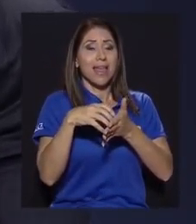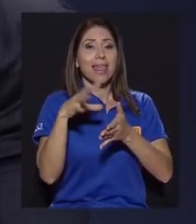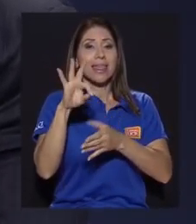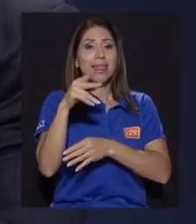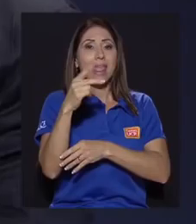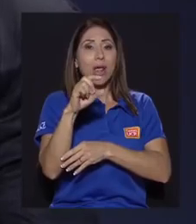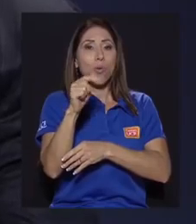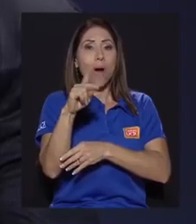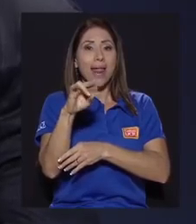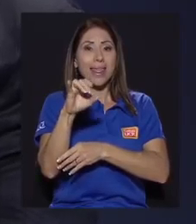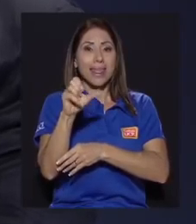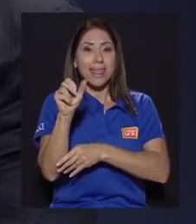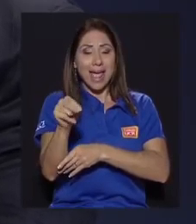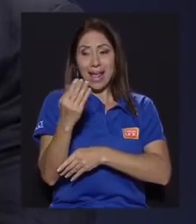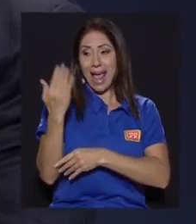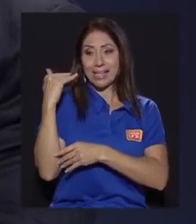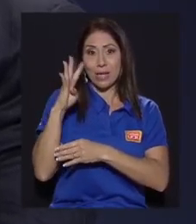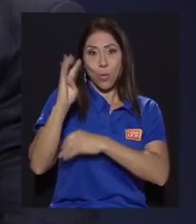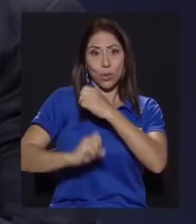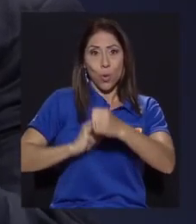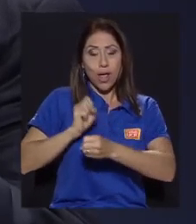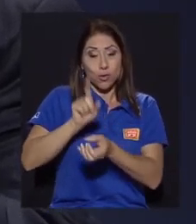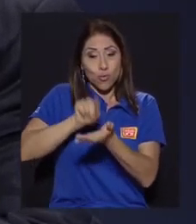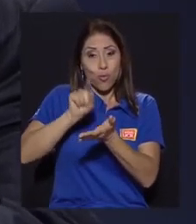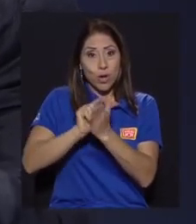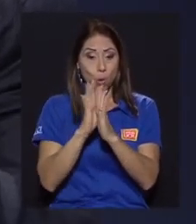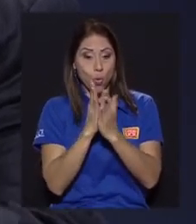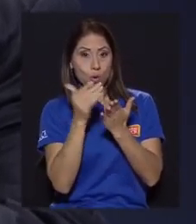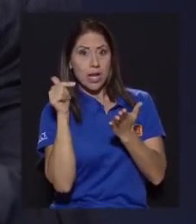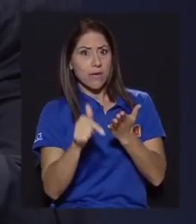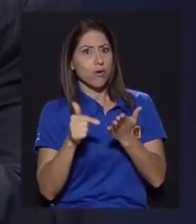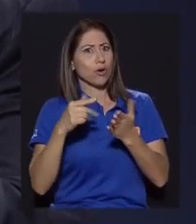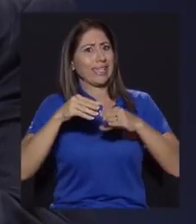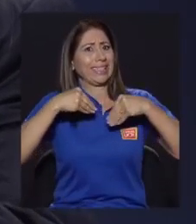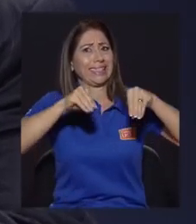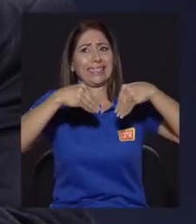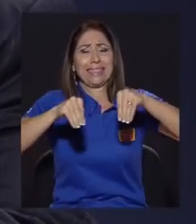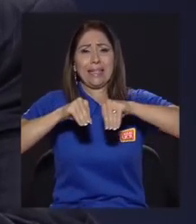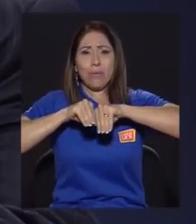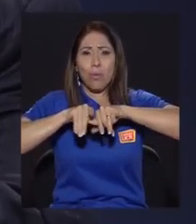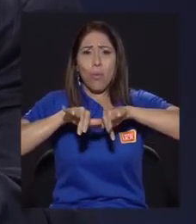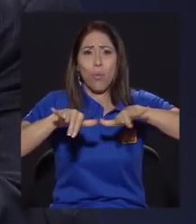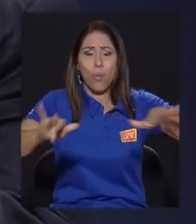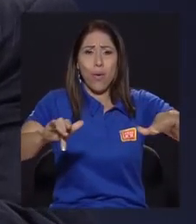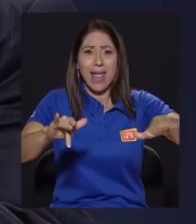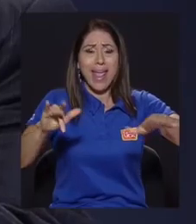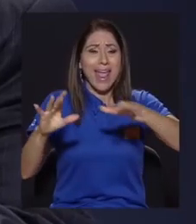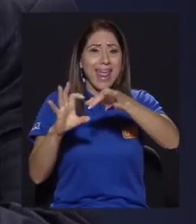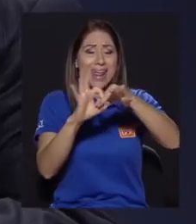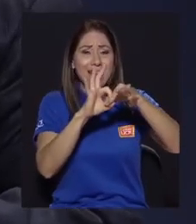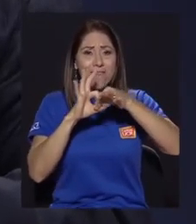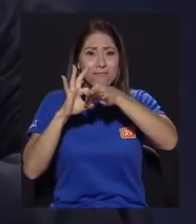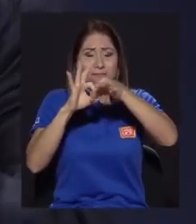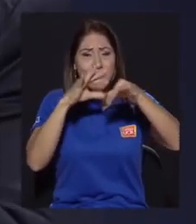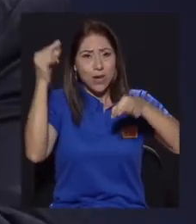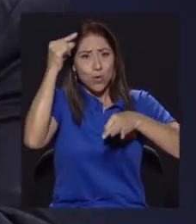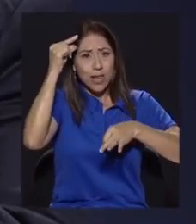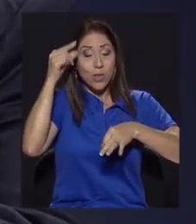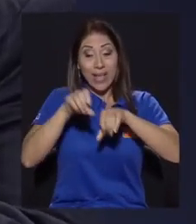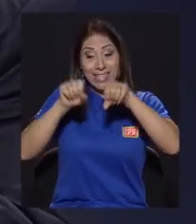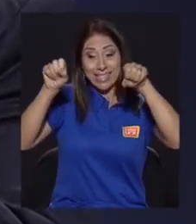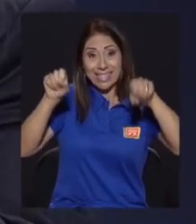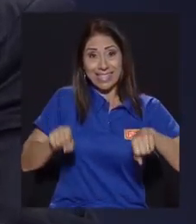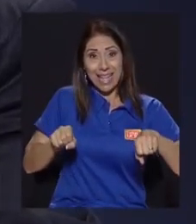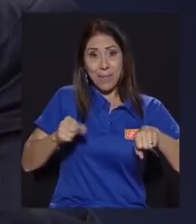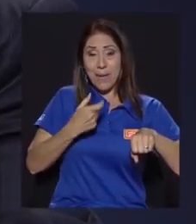cuatro años un best seller en el reino unido sobre como el sistema democrático británico tomado